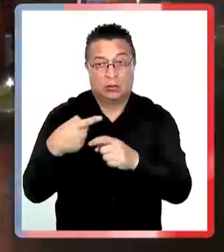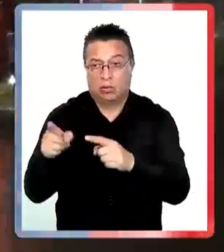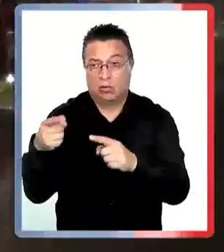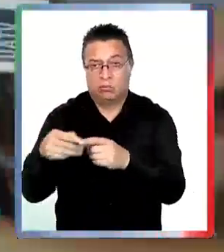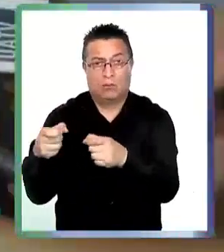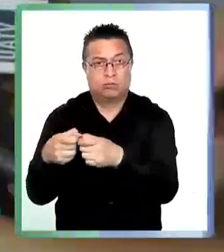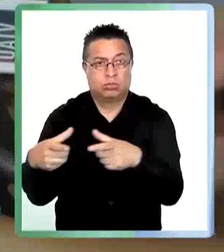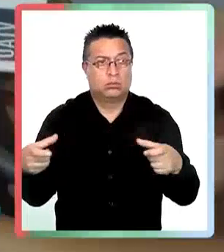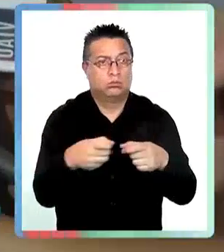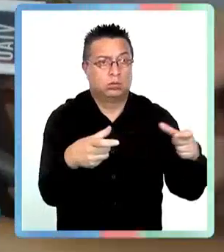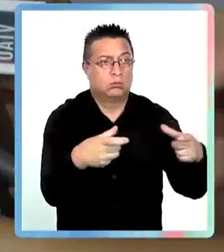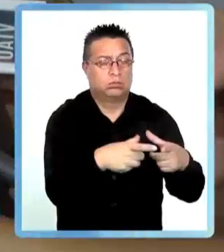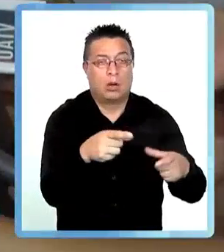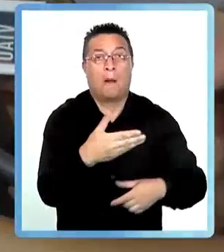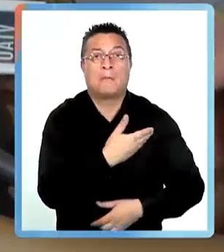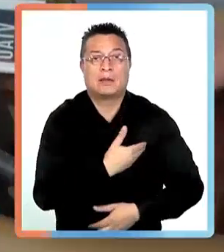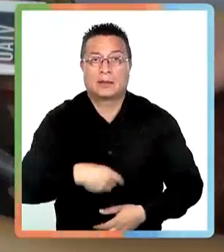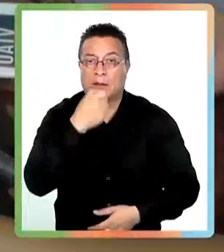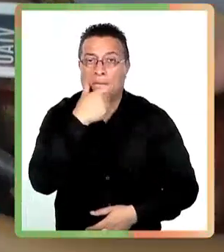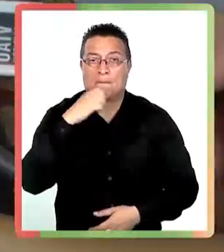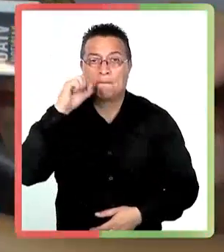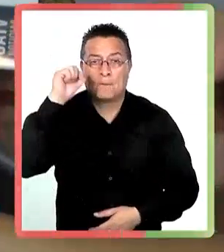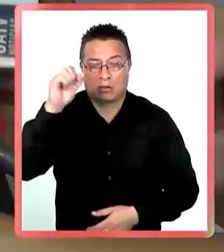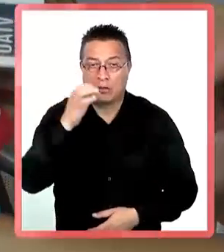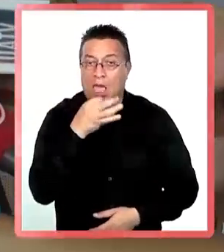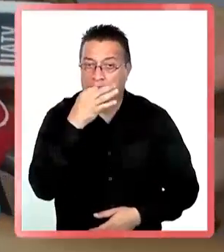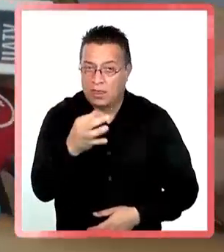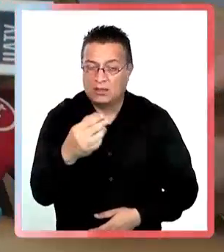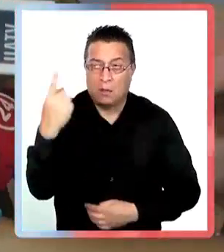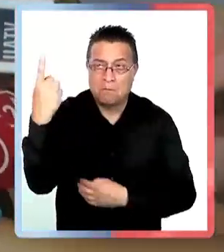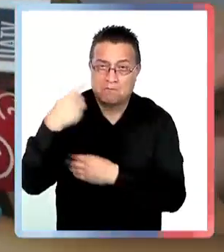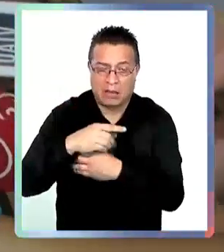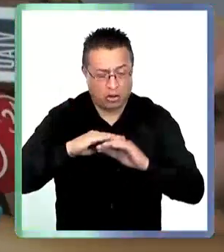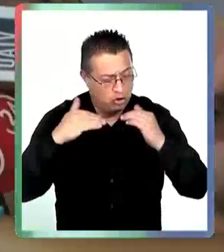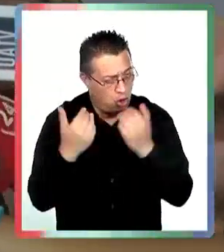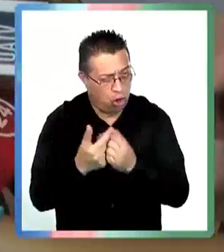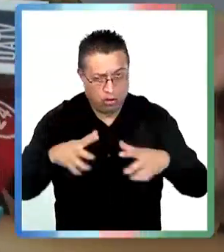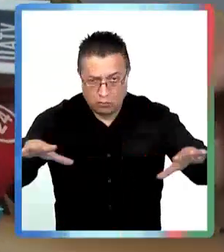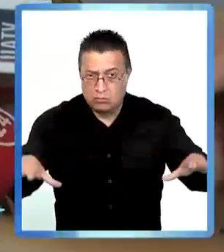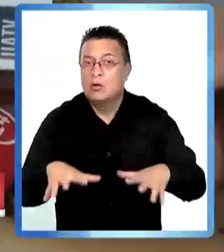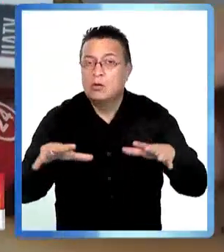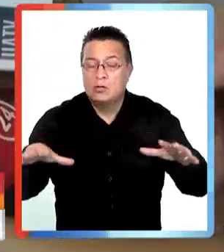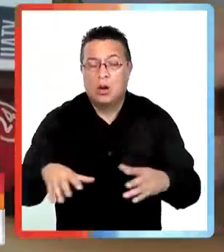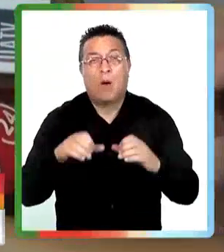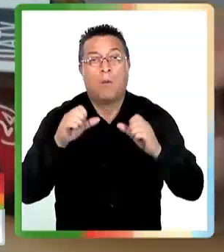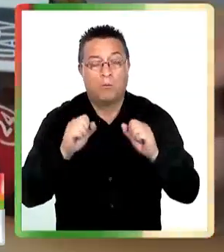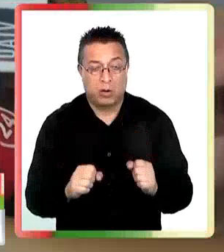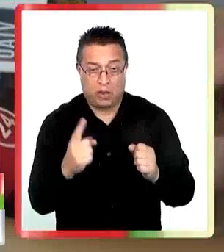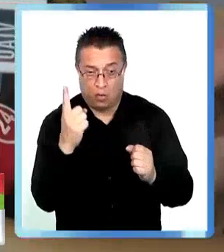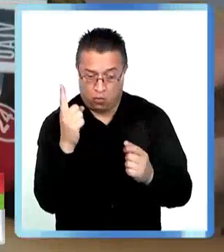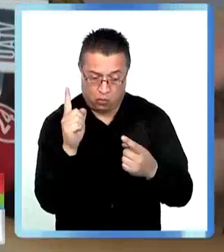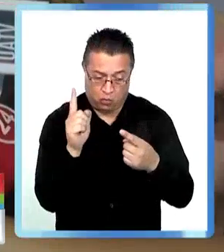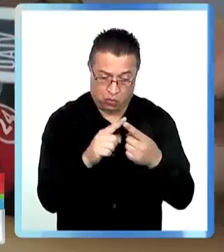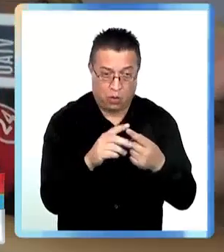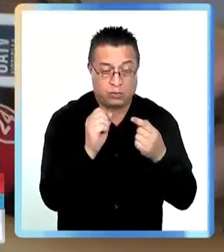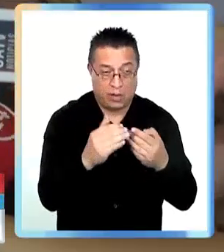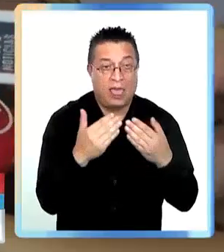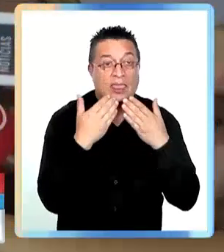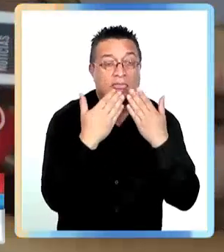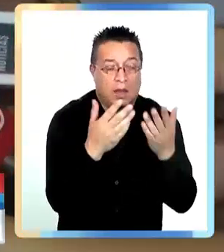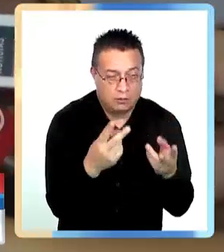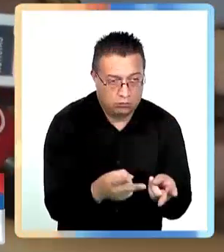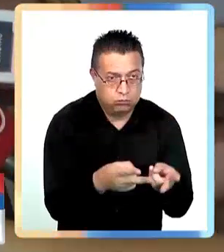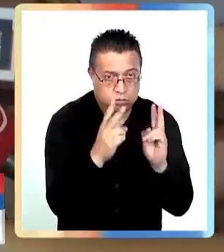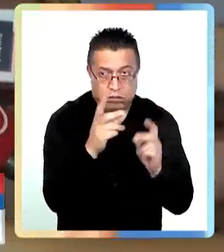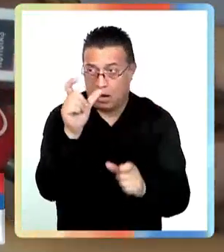un contexto de los incendios con múltiples focos el presidente Boris ha dicho que tenemos que hacer todo lo que está nuestro alcance